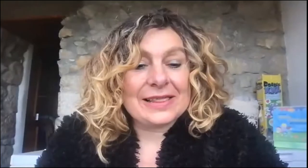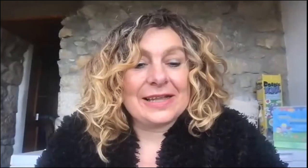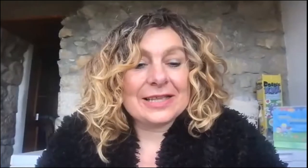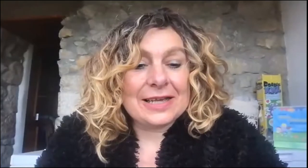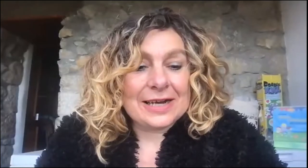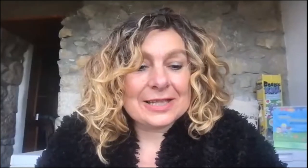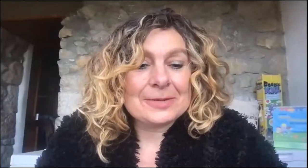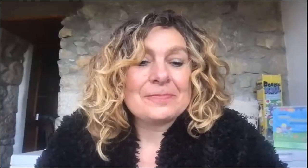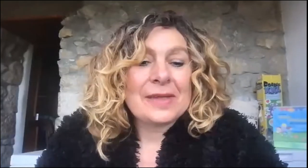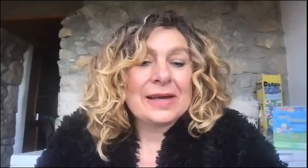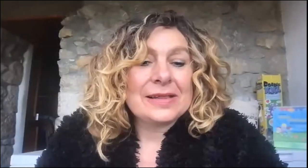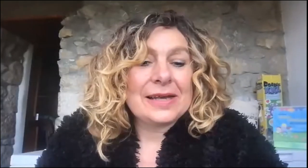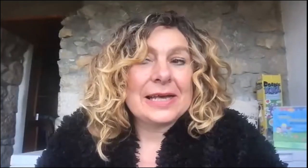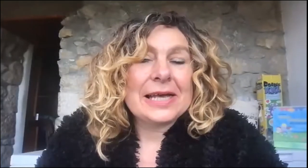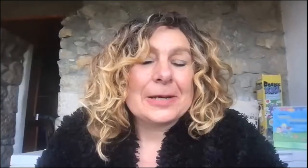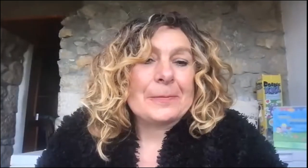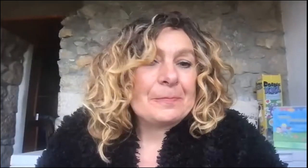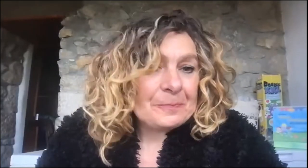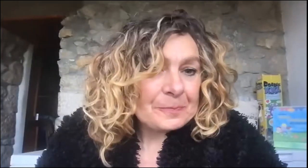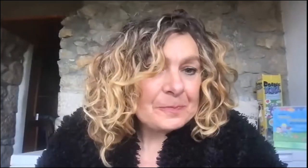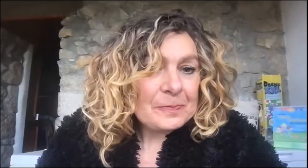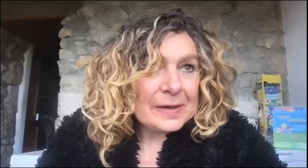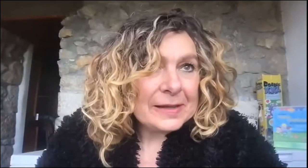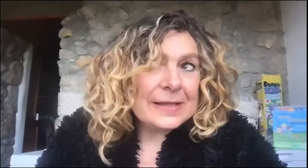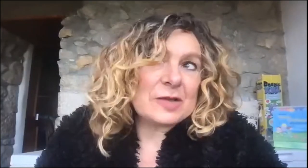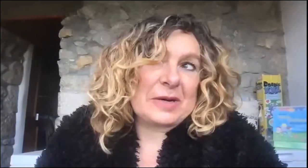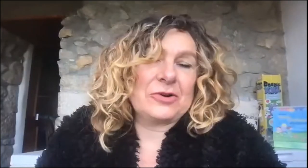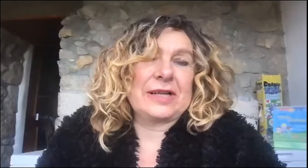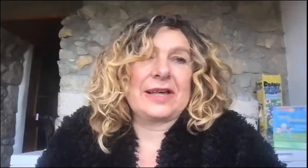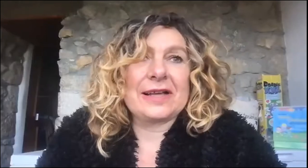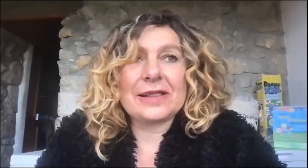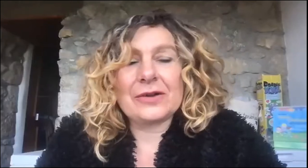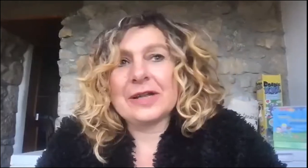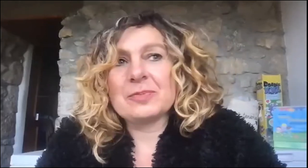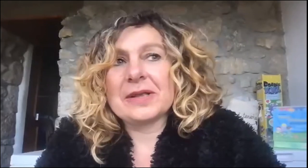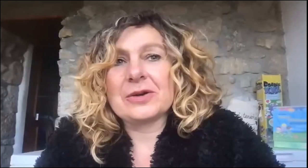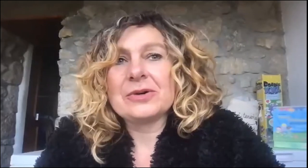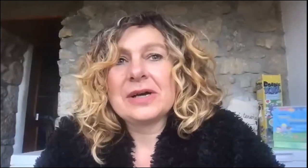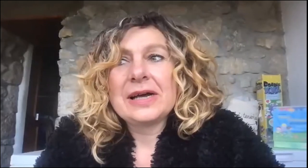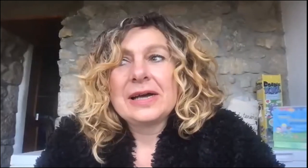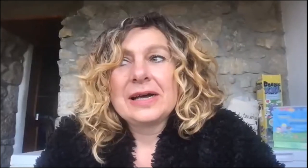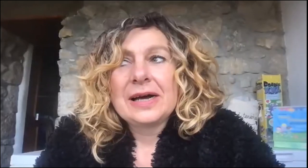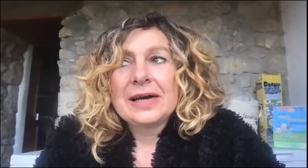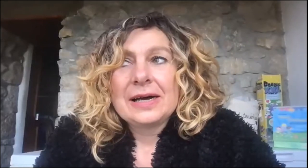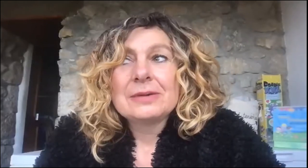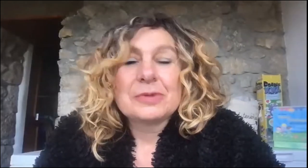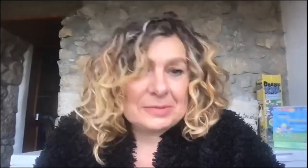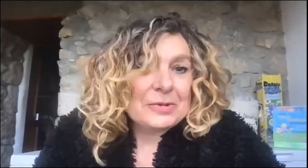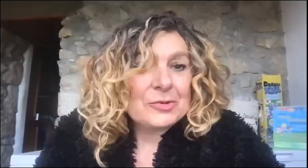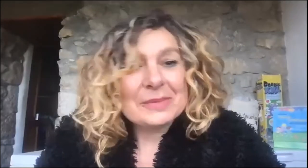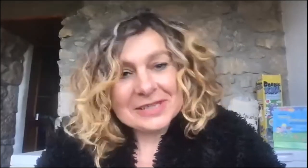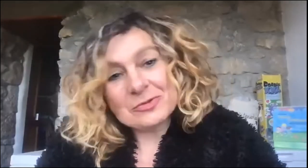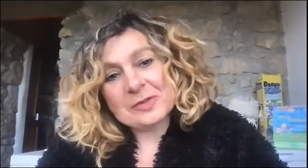de características de las personas que están dentro del espectro.